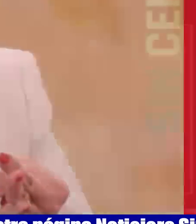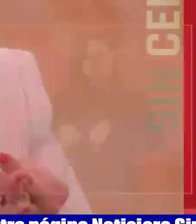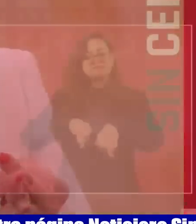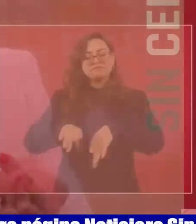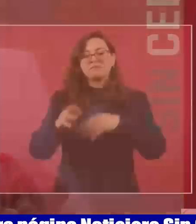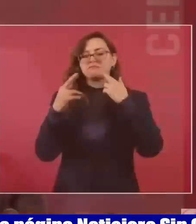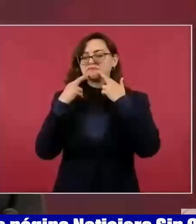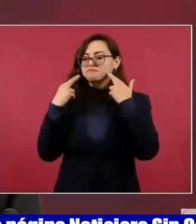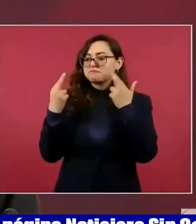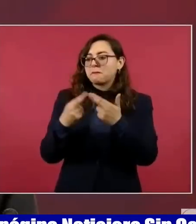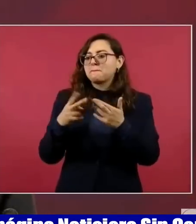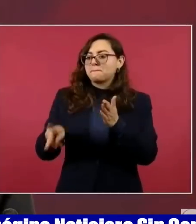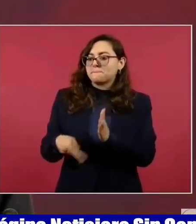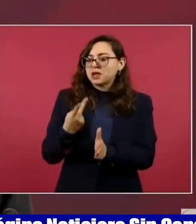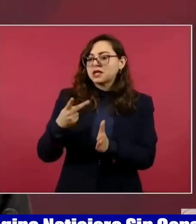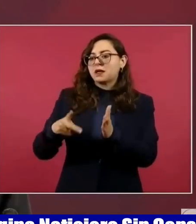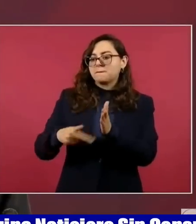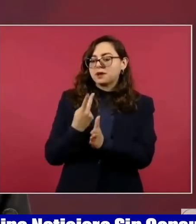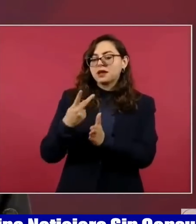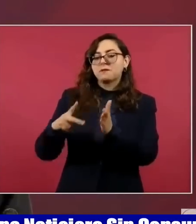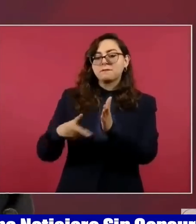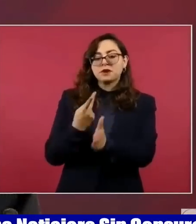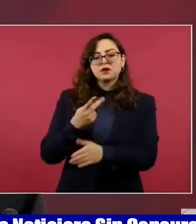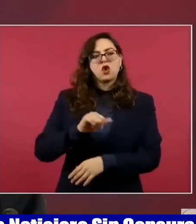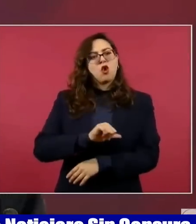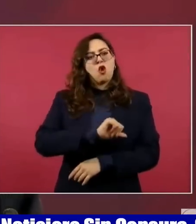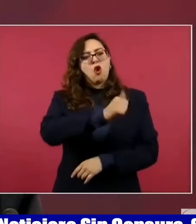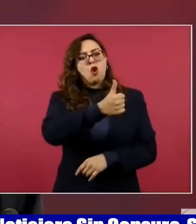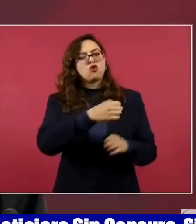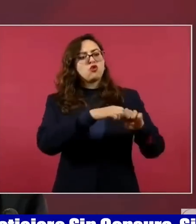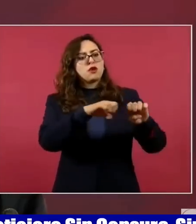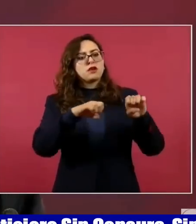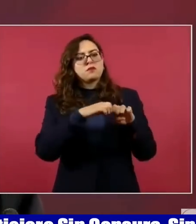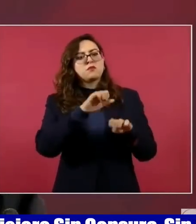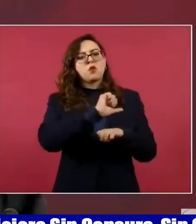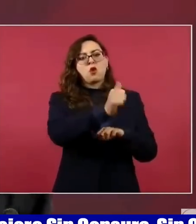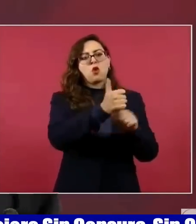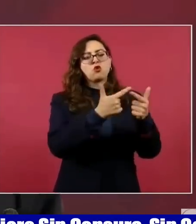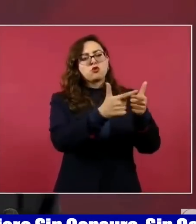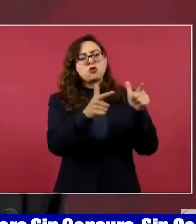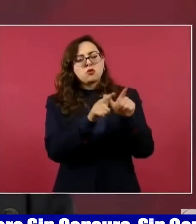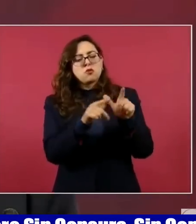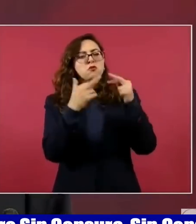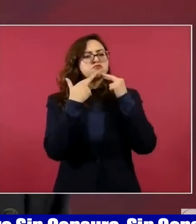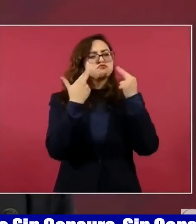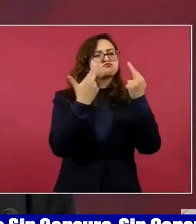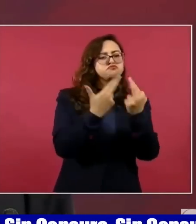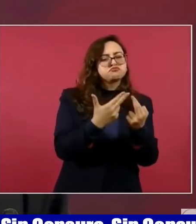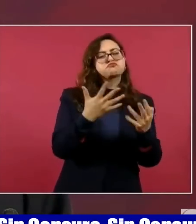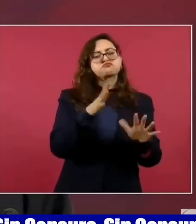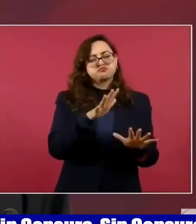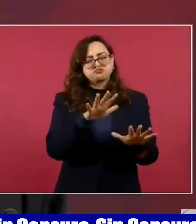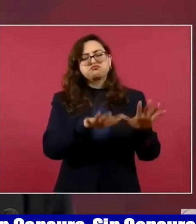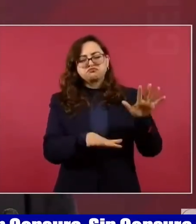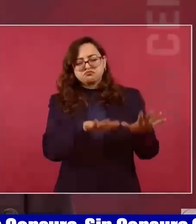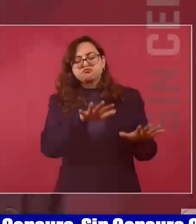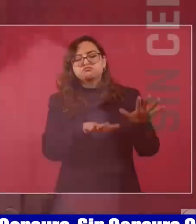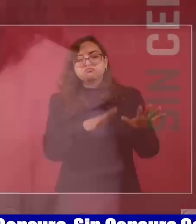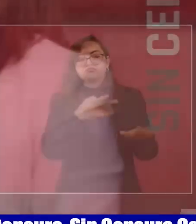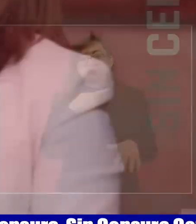igual. A continuación, Daniel Escobar insiste con que Yasmín Esquivel hizo, pues, fraude, con que plagió su